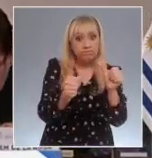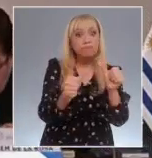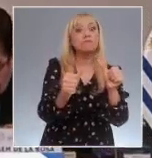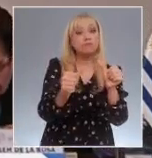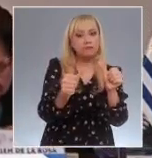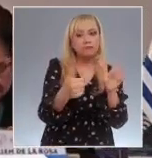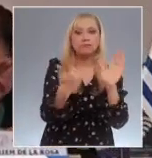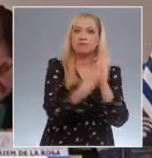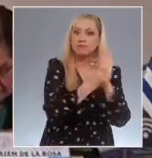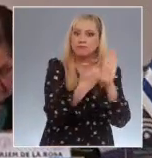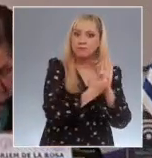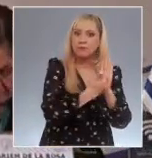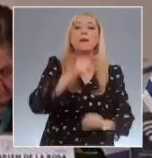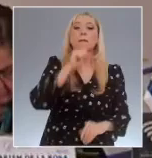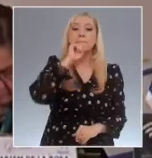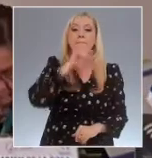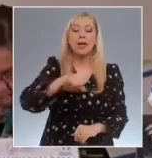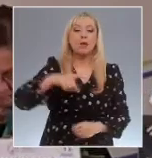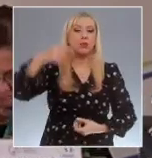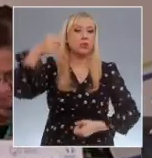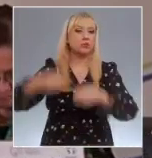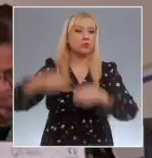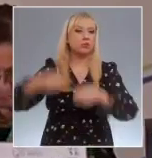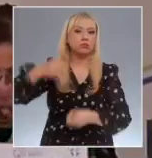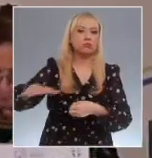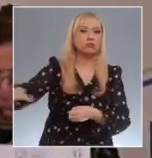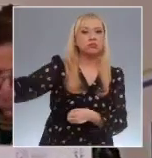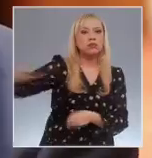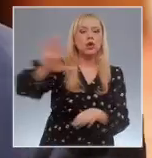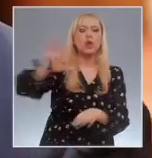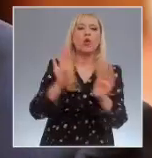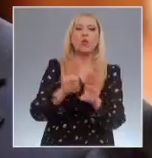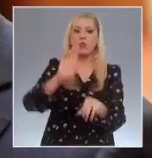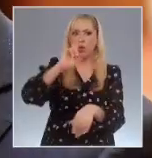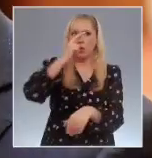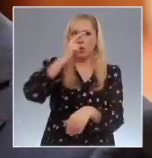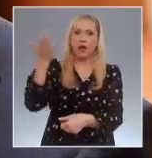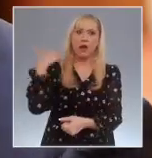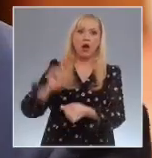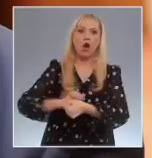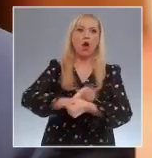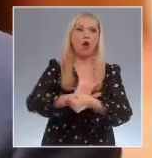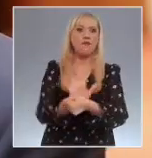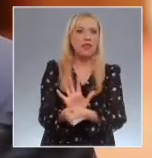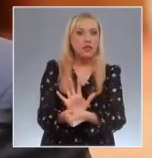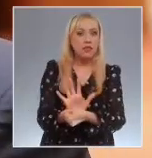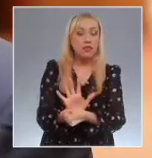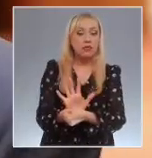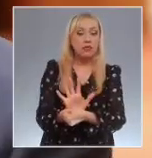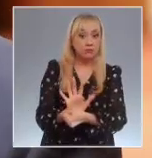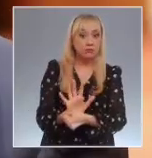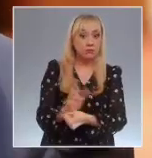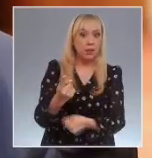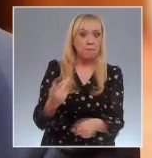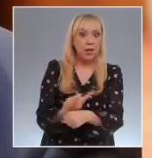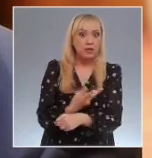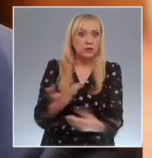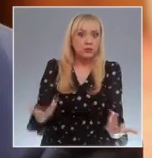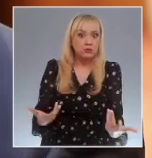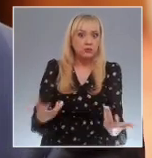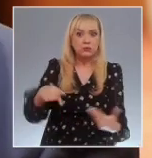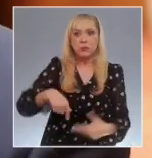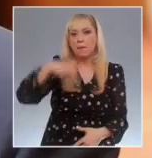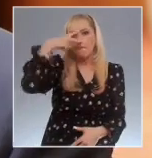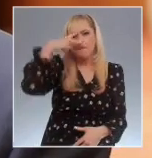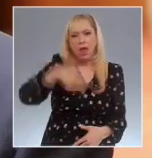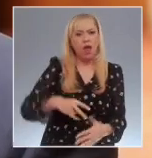de los poderes judiciales ante la crisis sanitaria por COVID. México, entonces, decididamente participa en